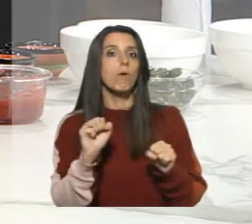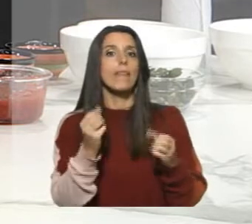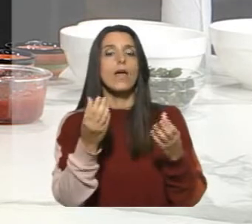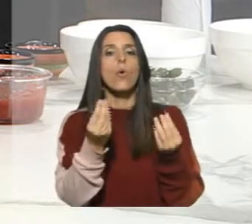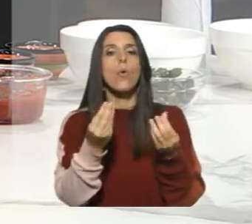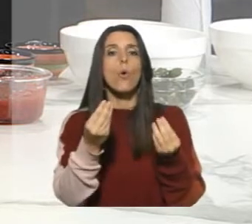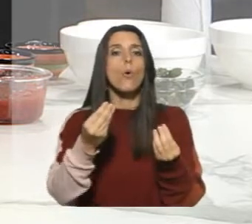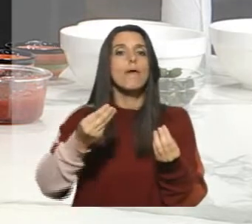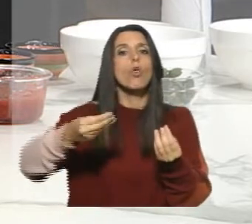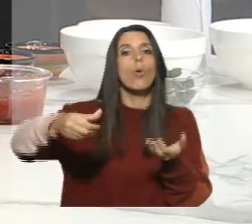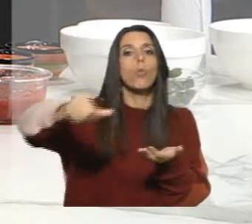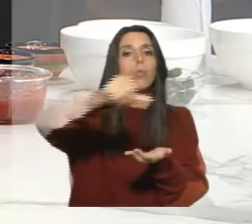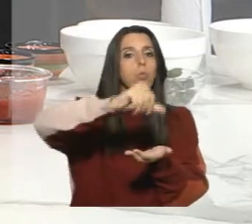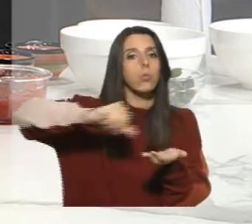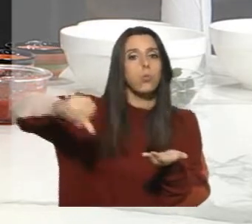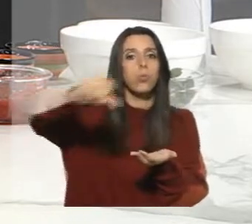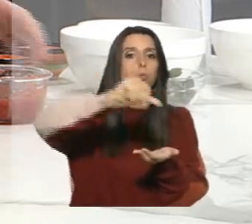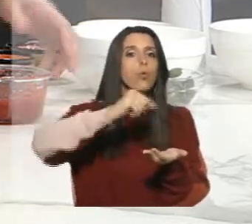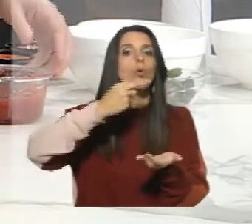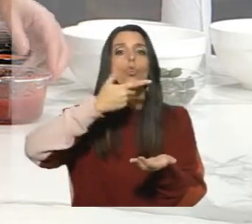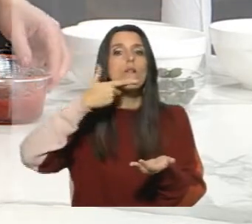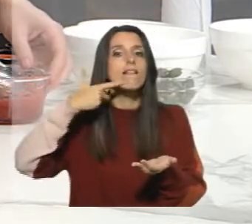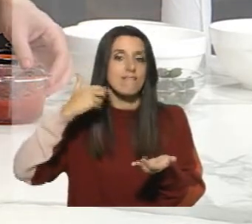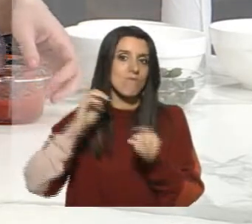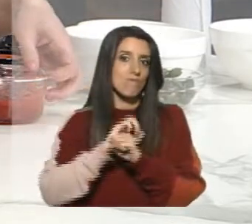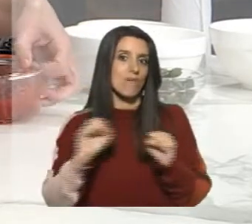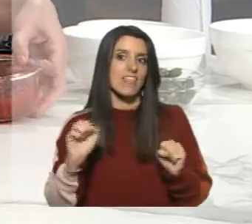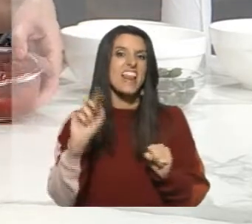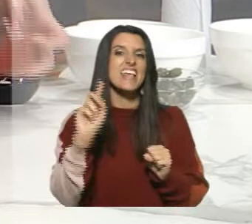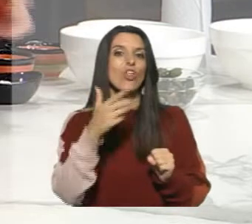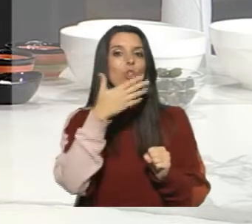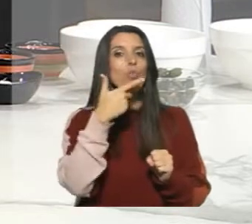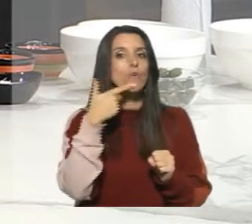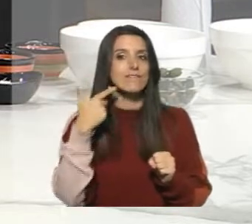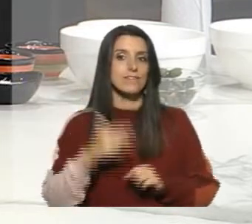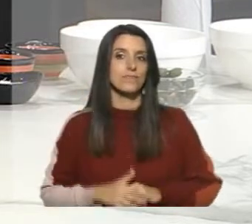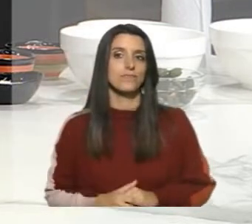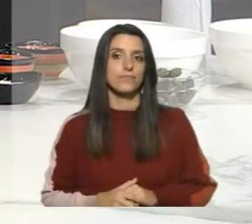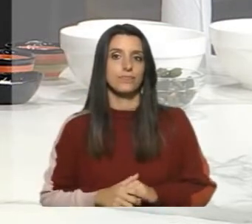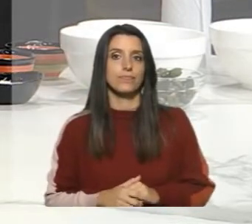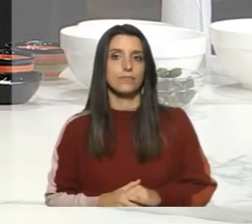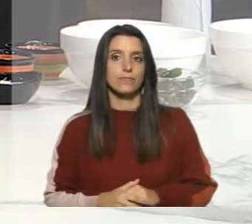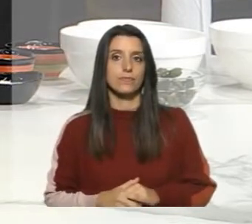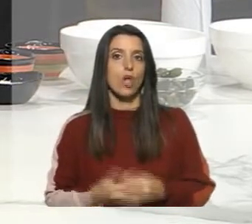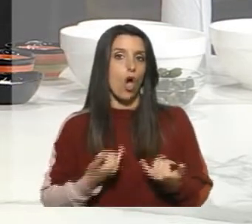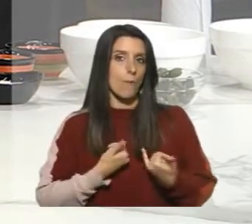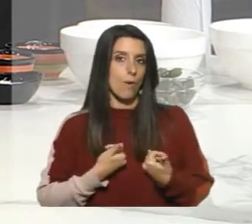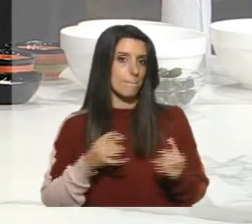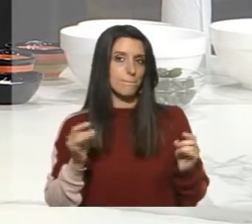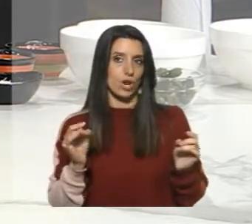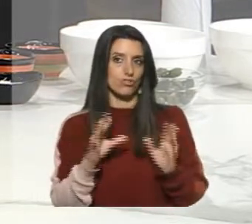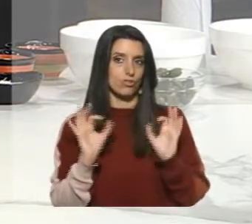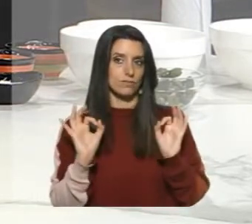con un almíbar. Perfecto. También te iría bárbaro. Mira, yo acá tengo la mermelada para que vos veas cómo queda. Sí, o